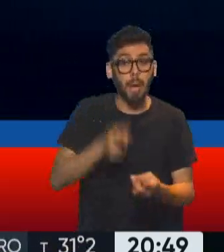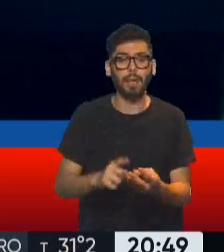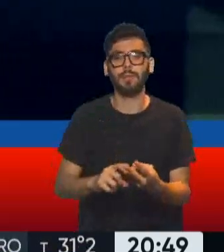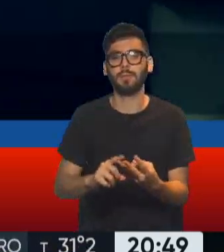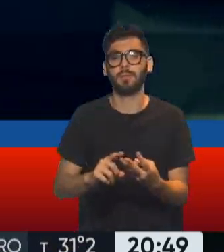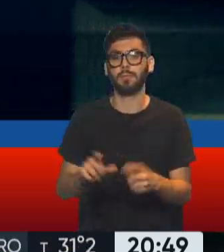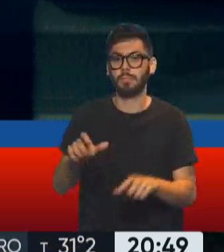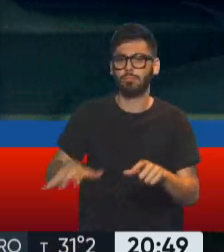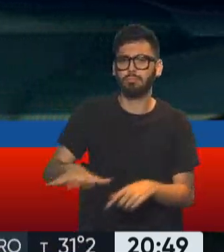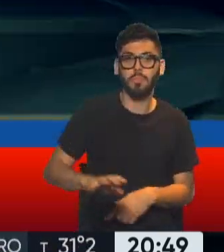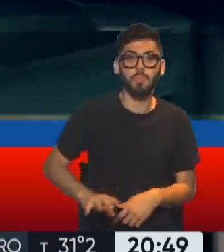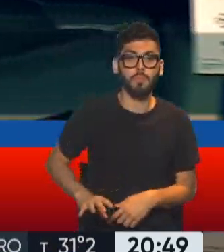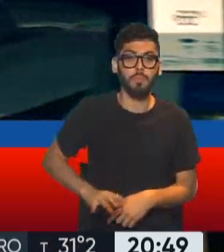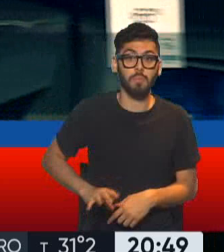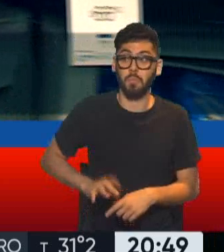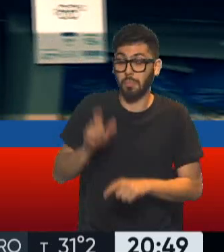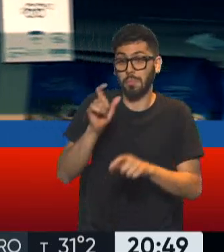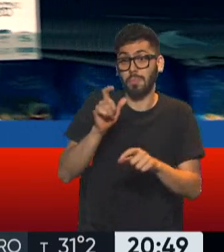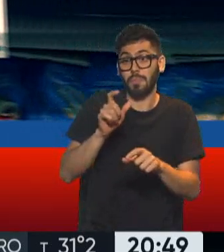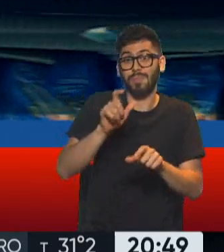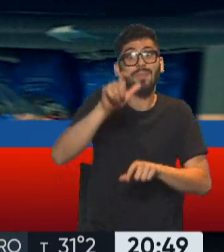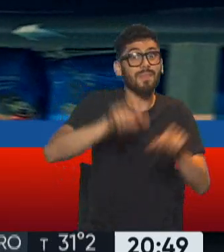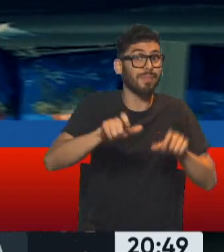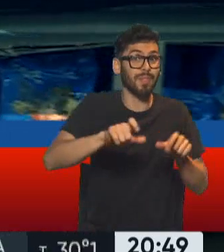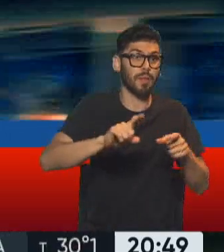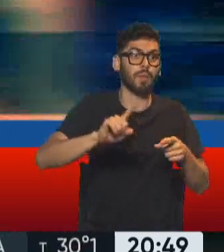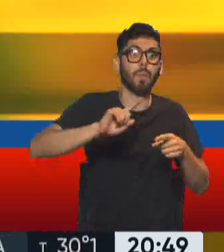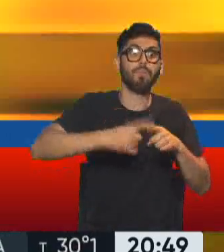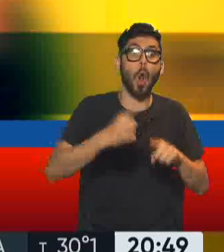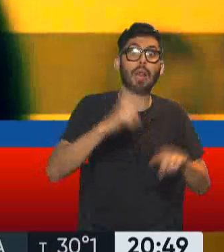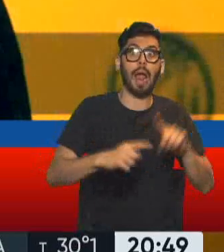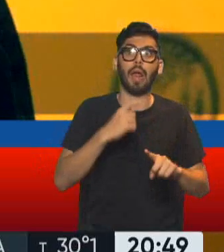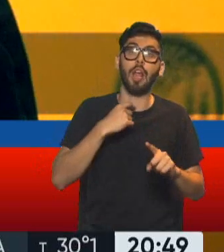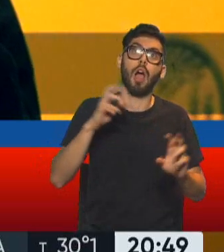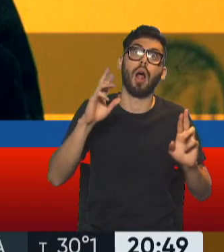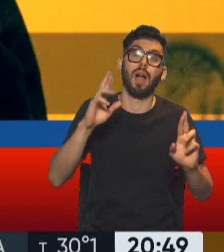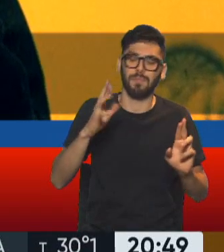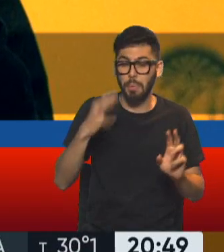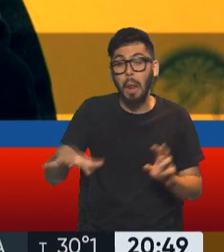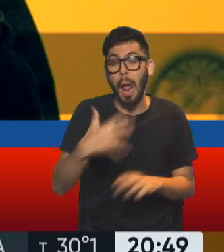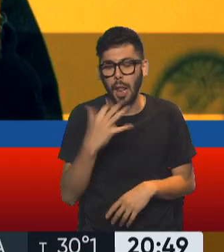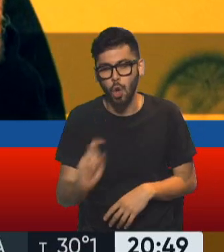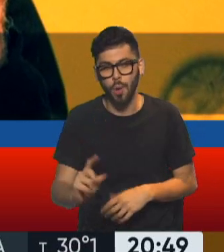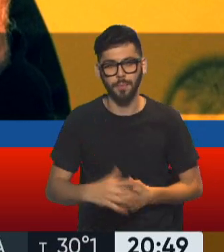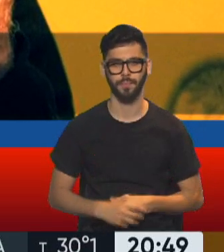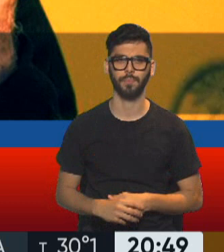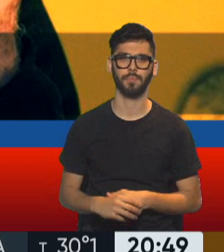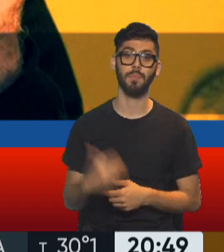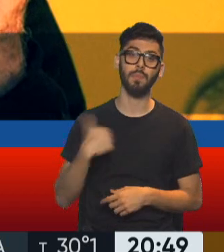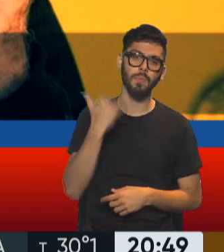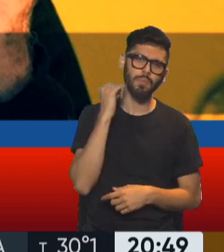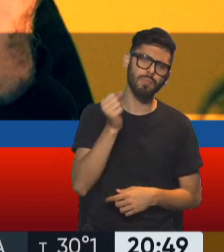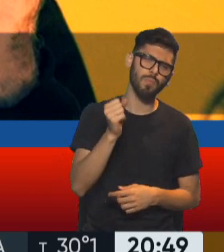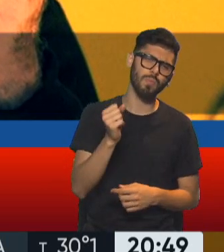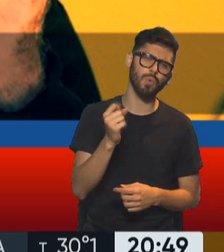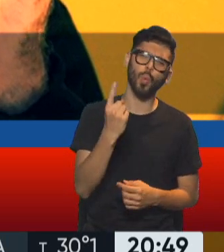en la gente que hace política que en la realidad. Yo creo que en la Argentina se ha demostrado una y mil veces a